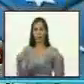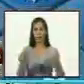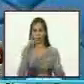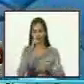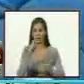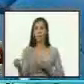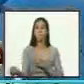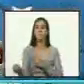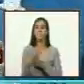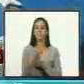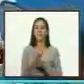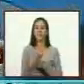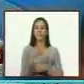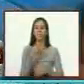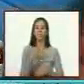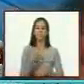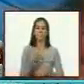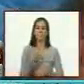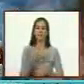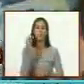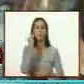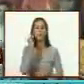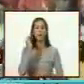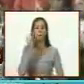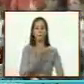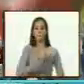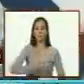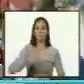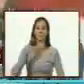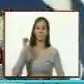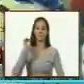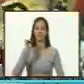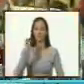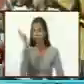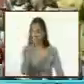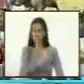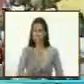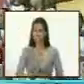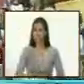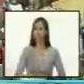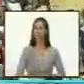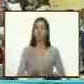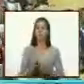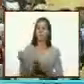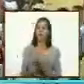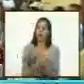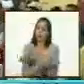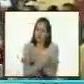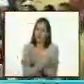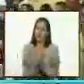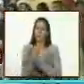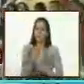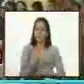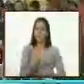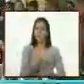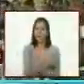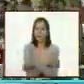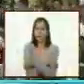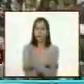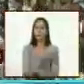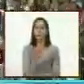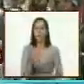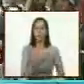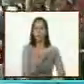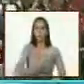mandar un abrazo a la presidenta de Brasil, que me ha llamado, Dilma Rousseff, a todo el pueblo venezolano. Les mandó un abrazo el